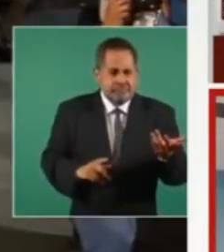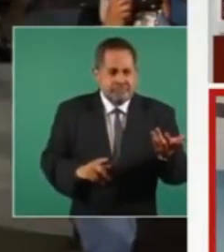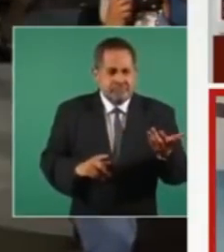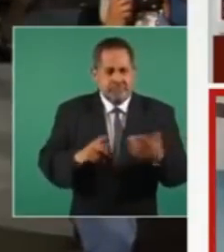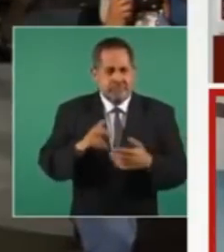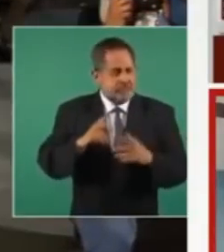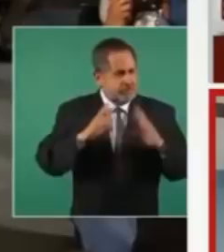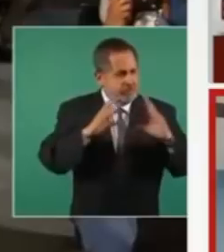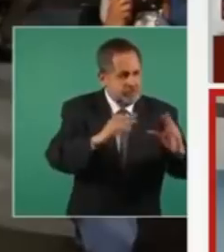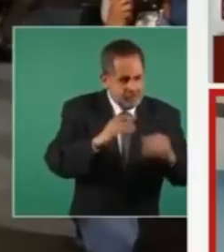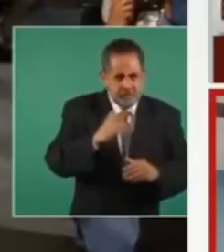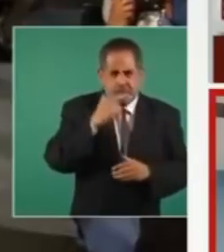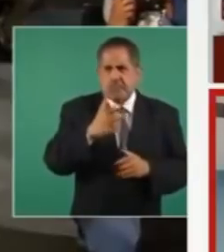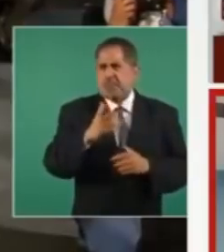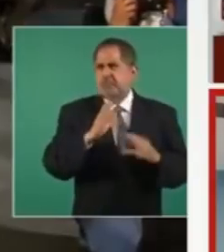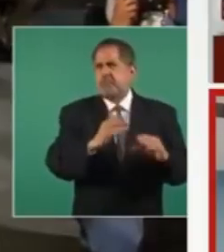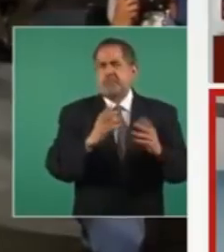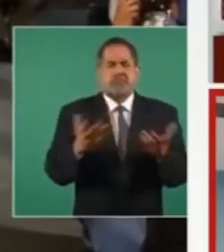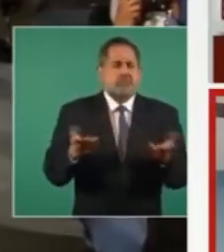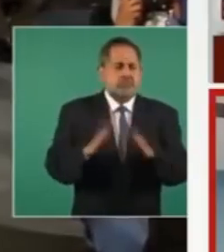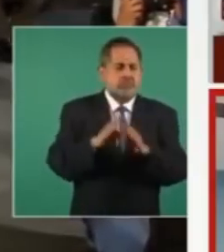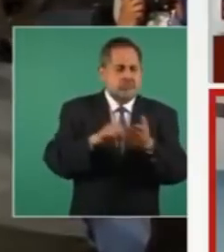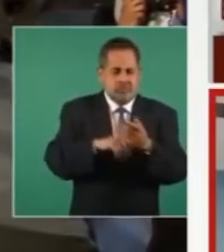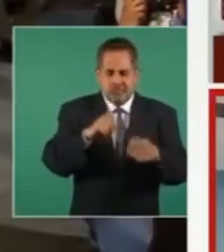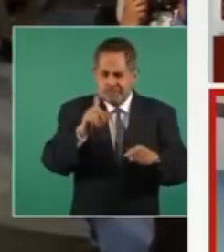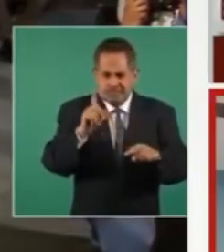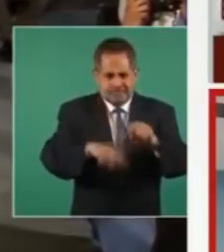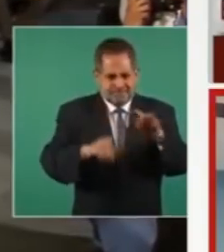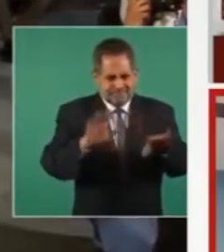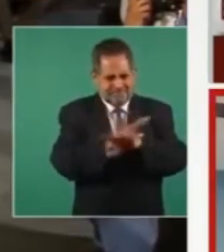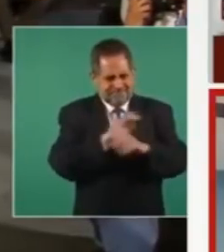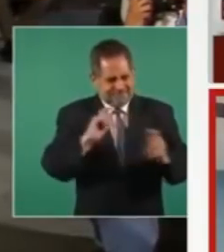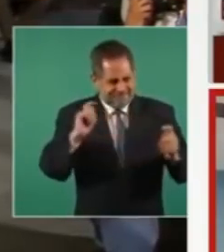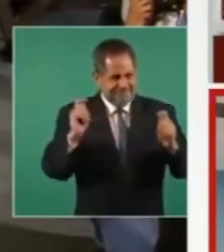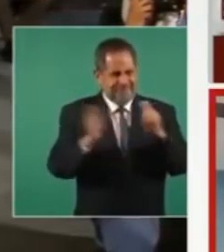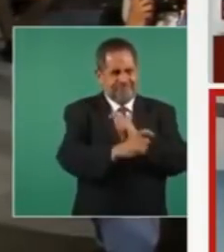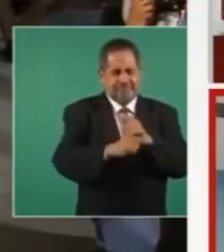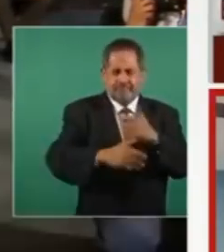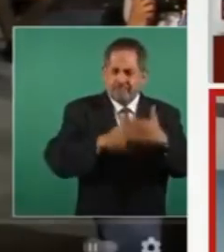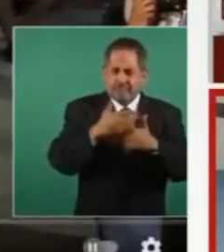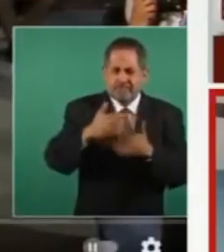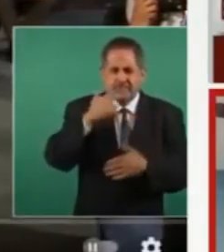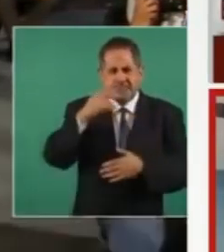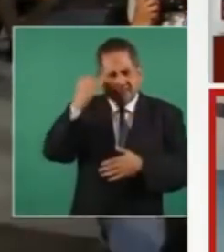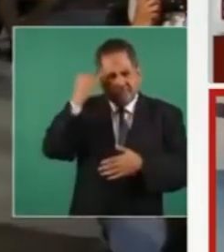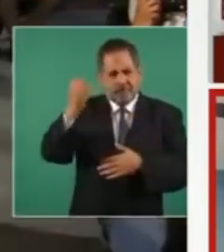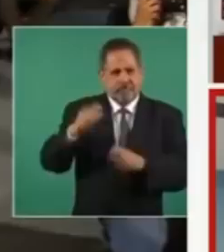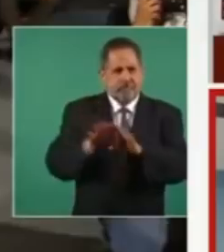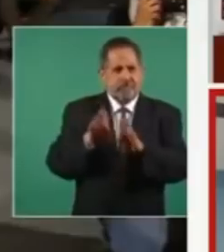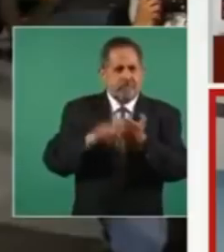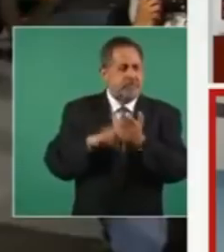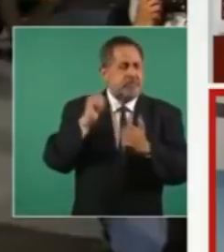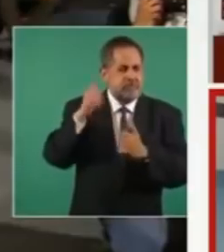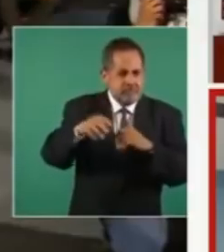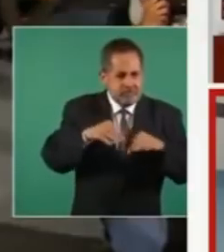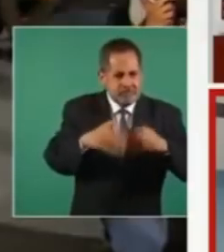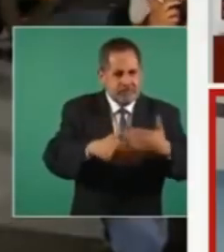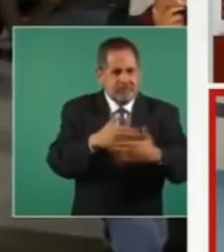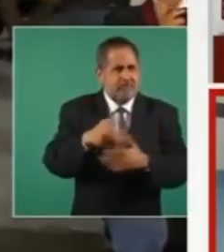mejor preparación, un cambio ahí estructural, se ha planteado, se ha trabajado,